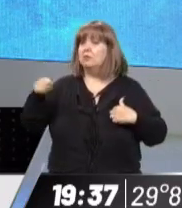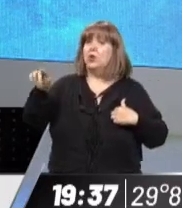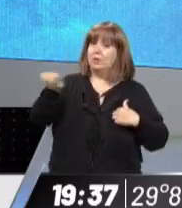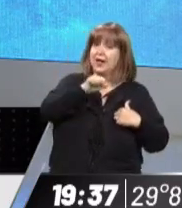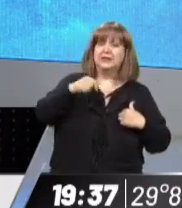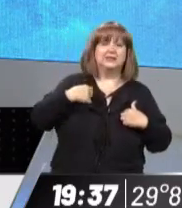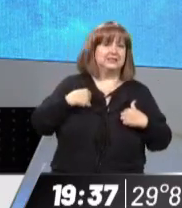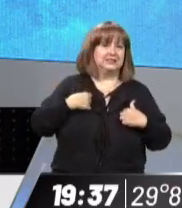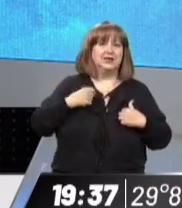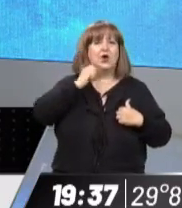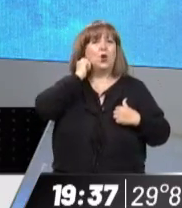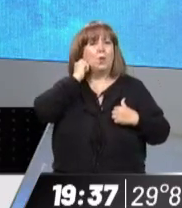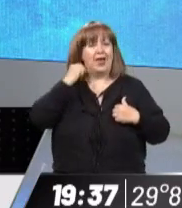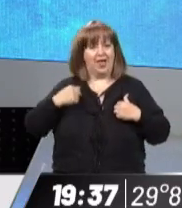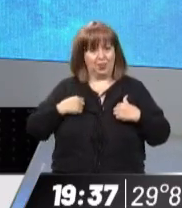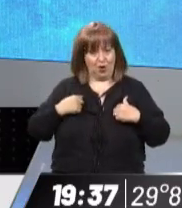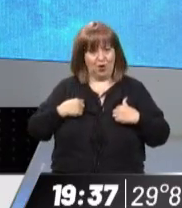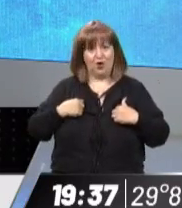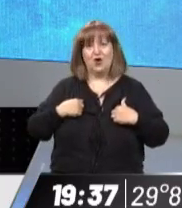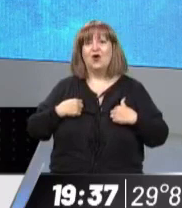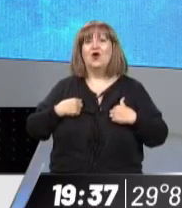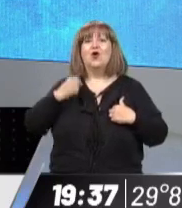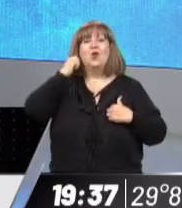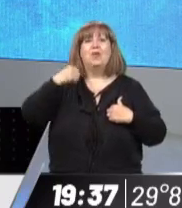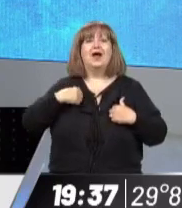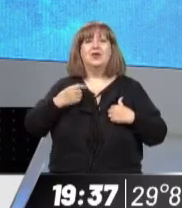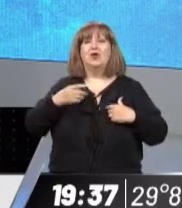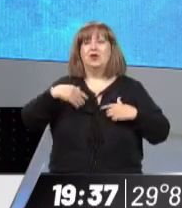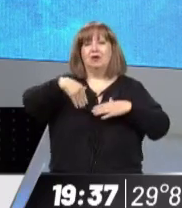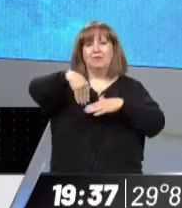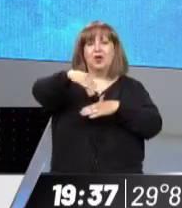esperando el regalo de cumpleaños. Bueno, pero faltan. No, faltan 10 días,